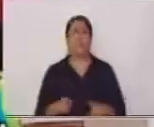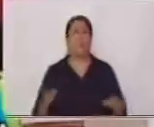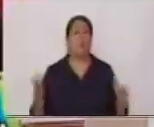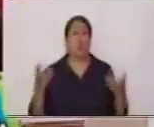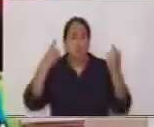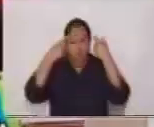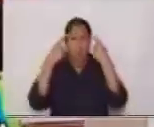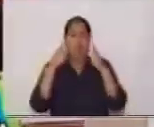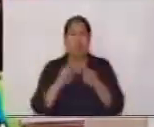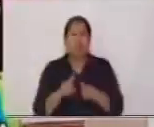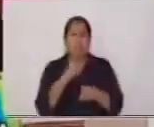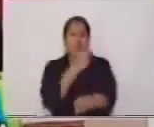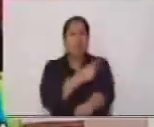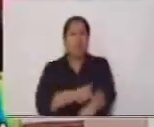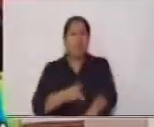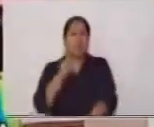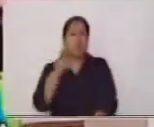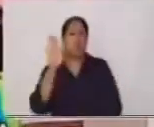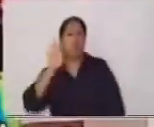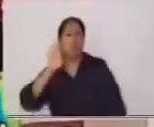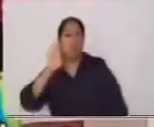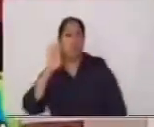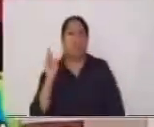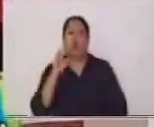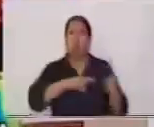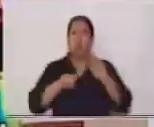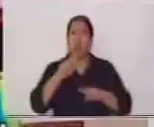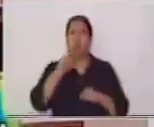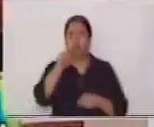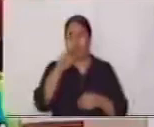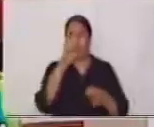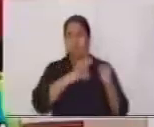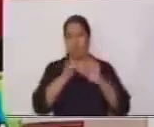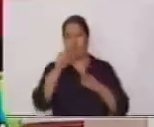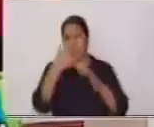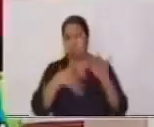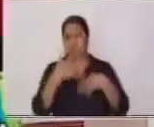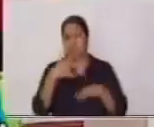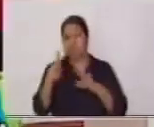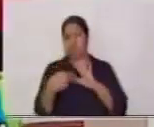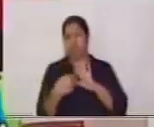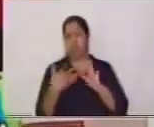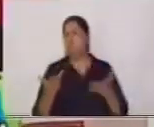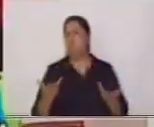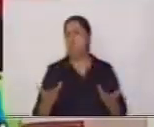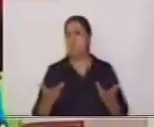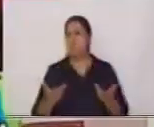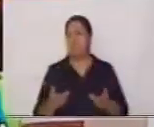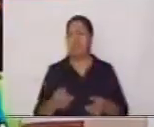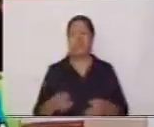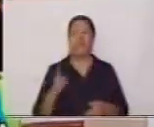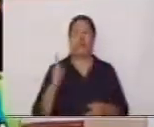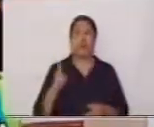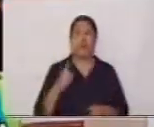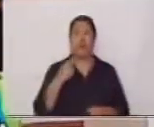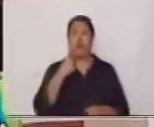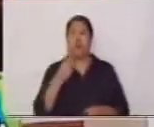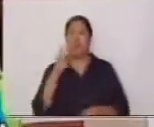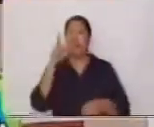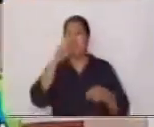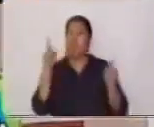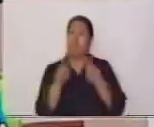escuchas? Recuérdate que los interlocutores somos ambas personas. También hay frases, hay narraciones que tú puedes